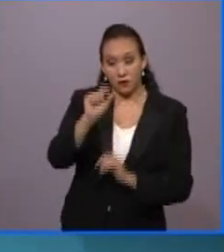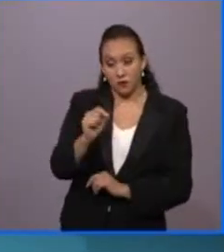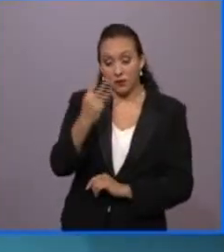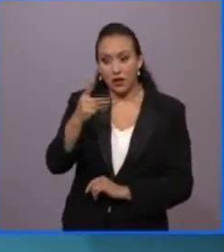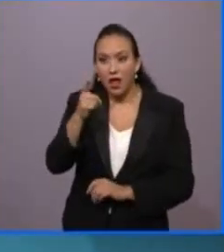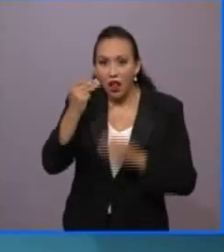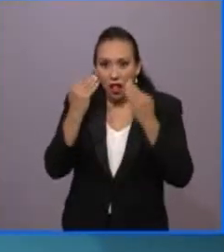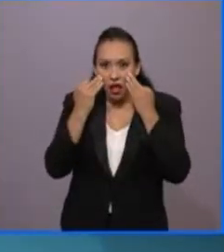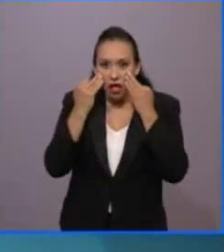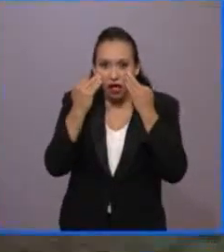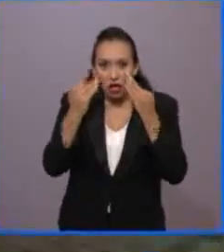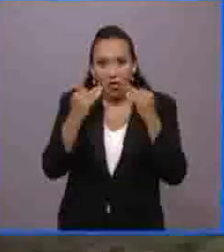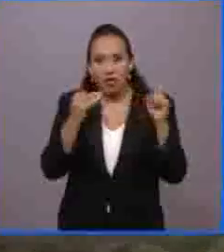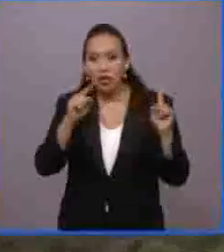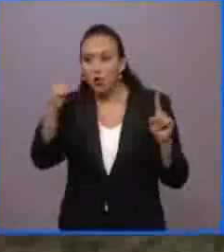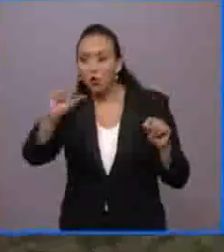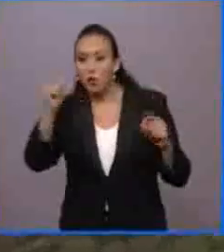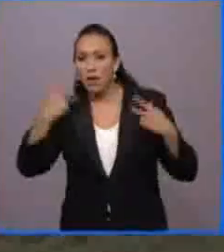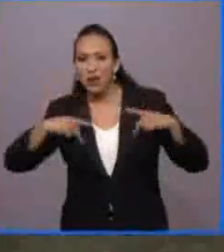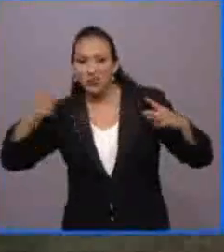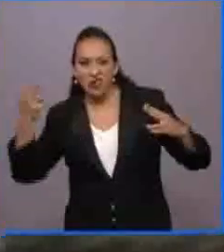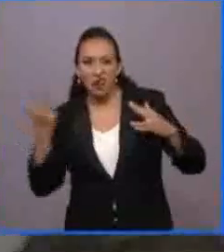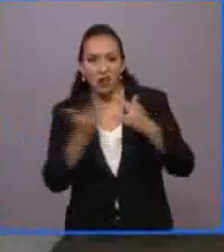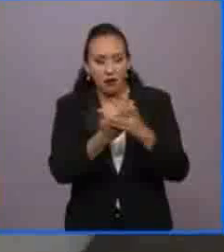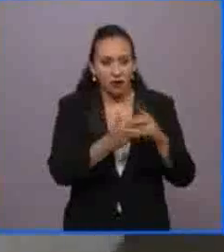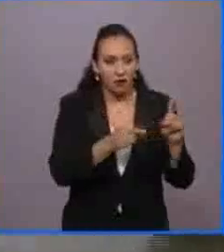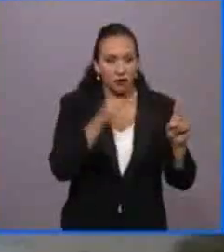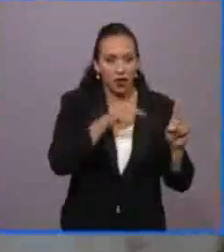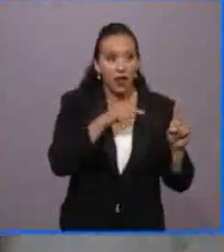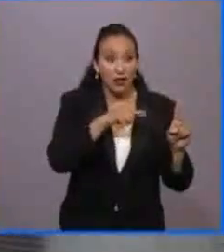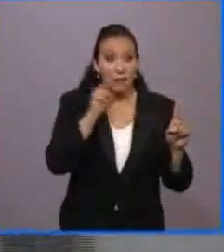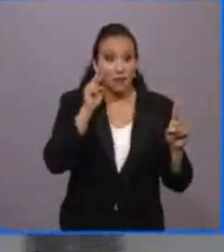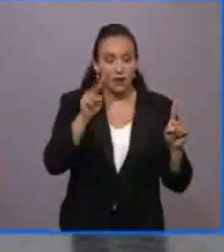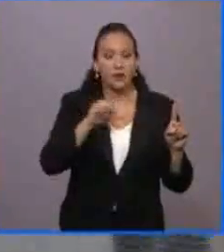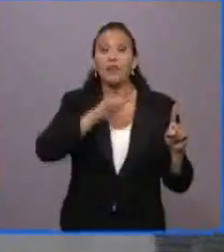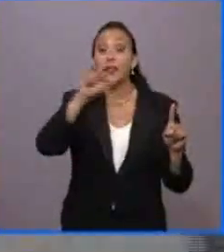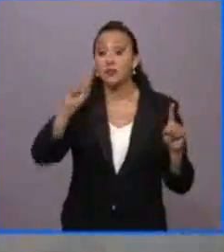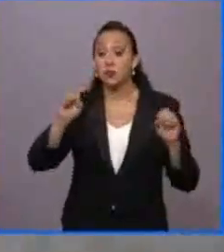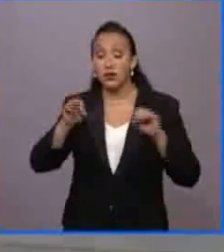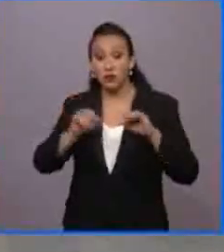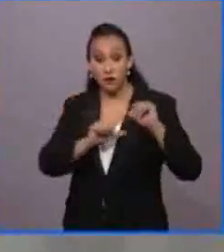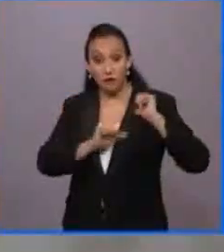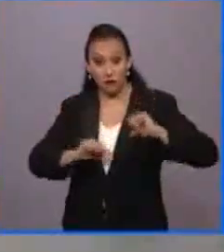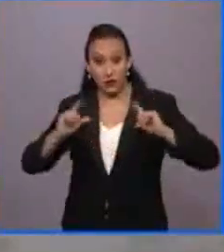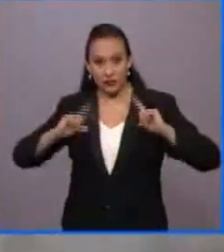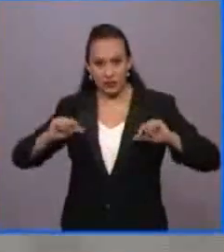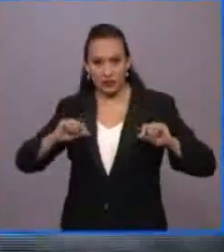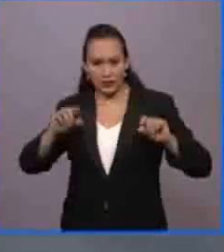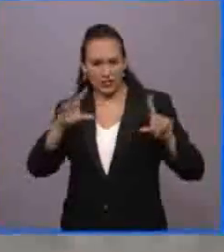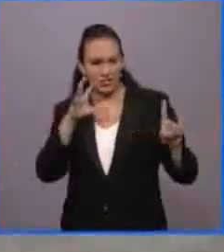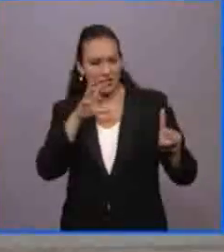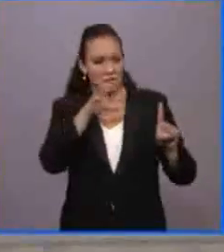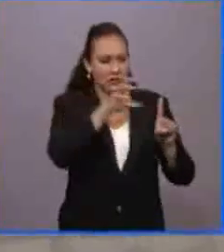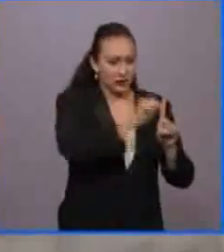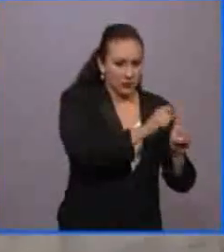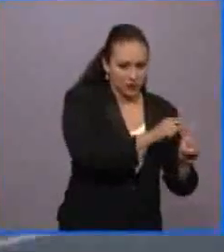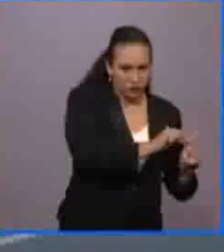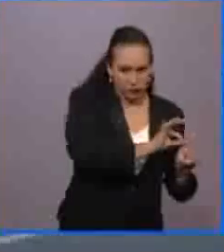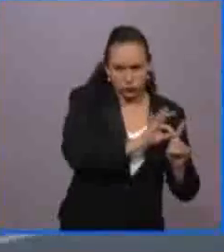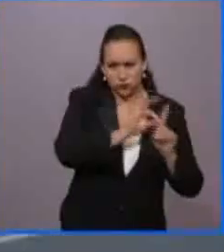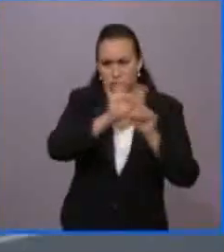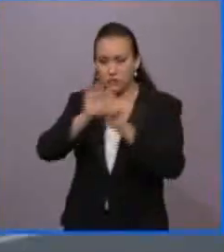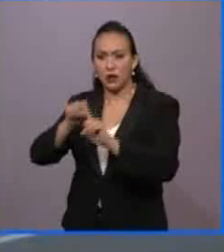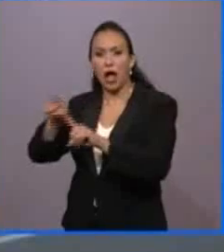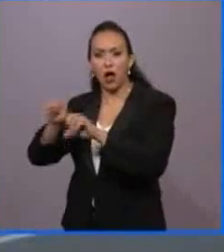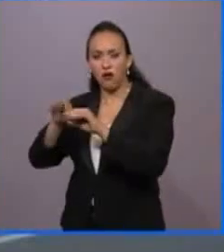fue testigo del homicidio de una persona. Al día siguiente, la Fiscalía del Estado lo trasladó a sus instalaciones para que declarara sobre